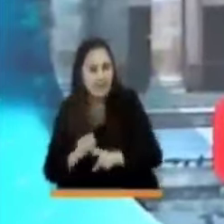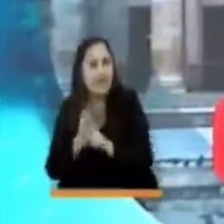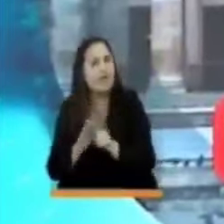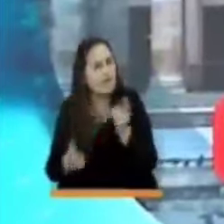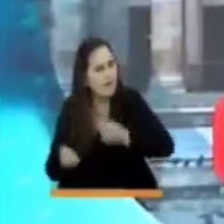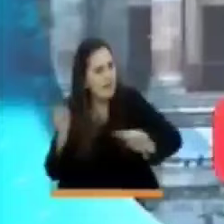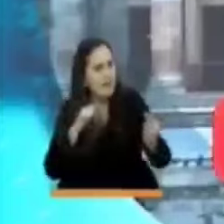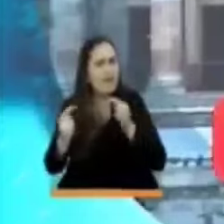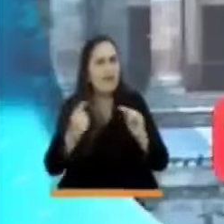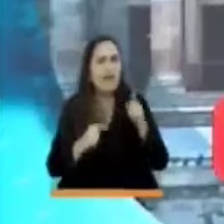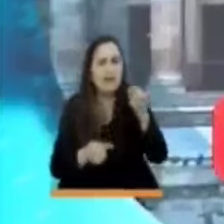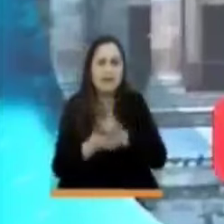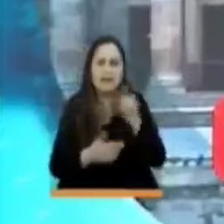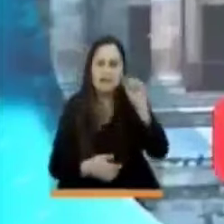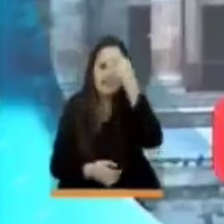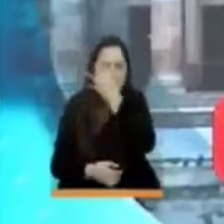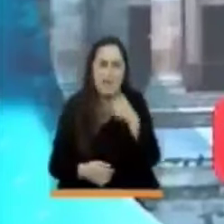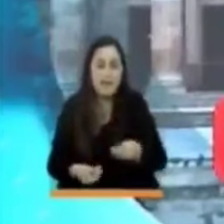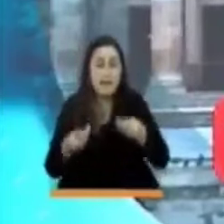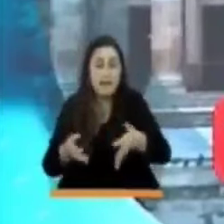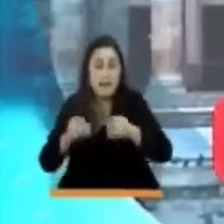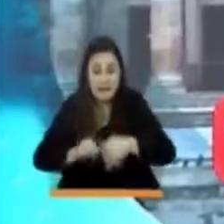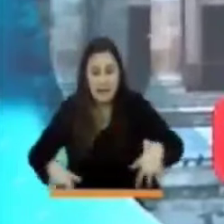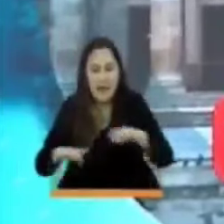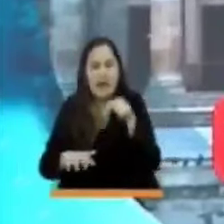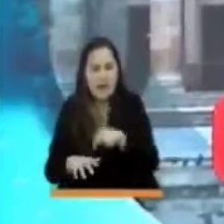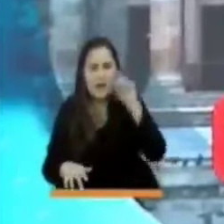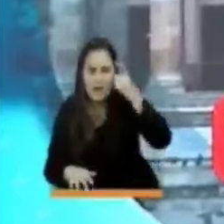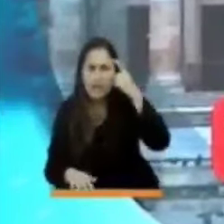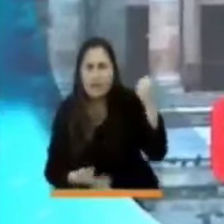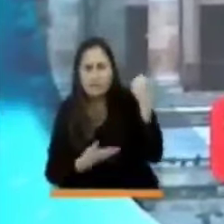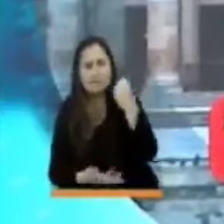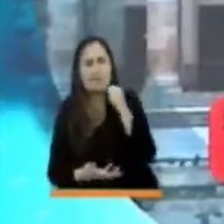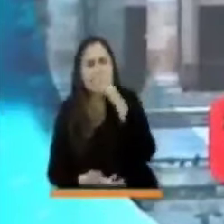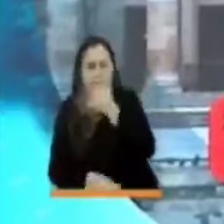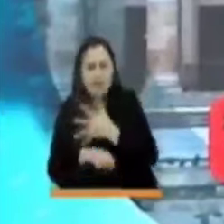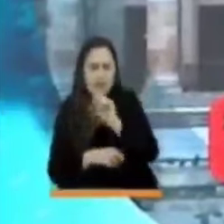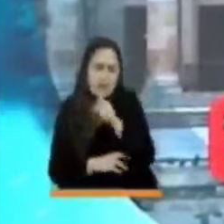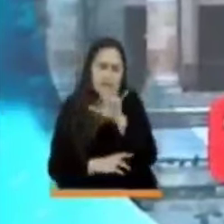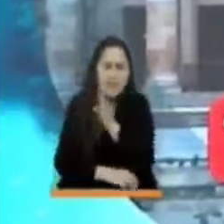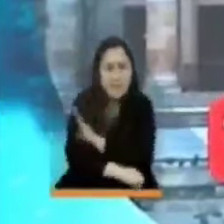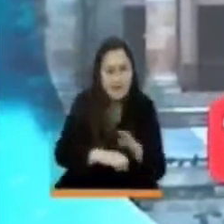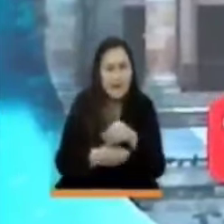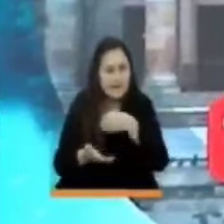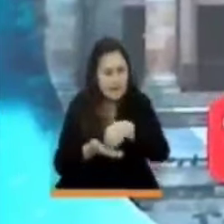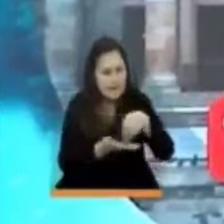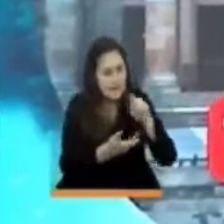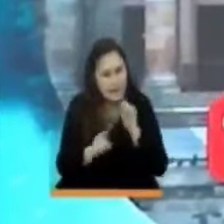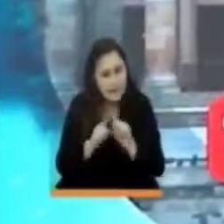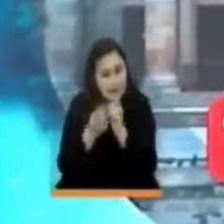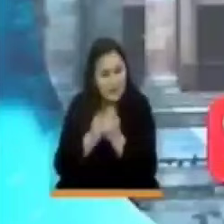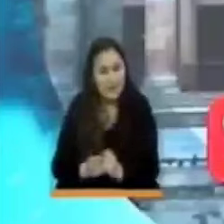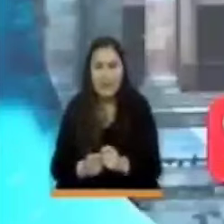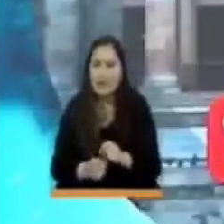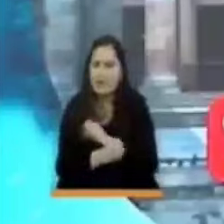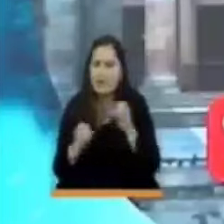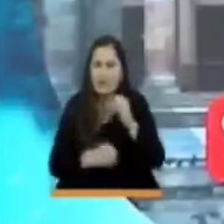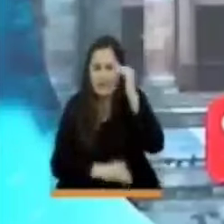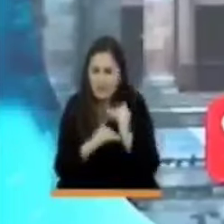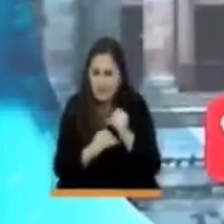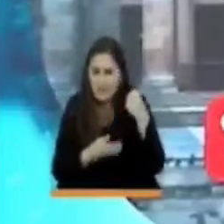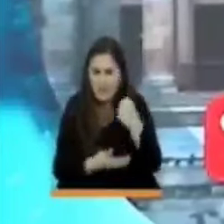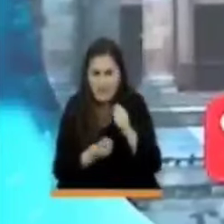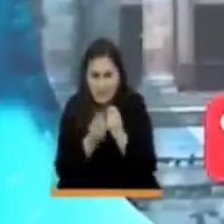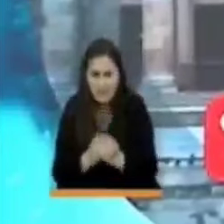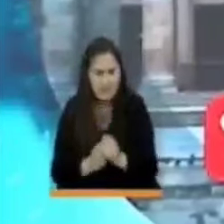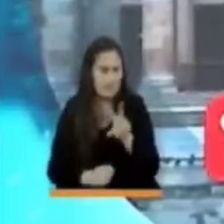Petro aseguró en Aguachica Cesar durante una entrega de tierras que el gobierno ha invertido 5,5 billones de pesos en la reforma y que por nada del mundo recortará el presupuesto